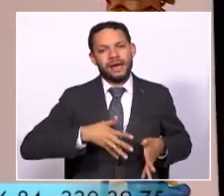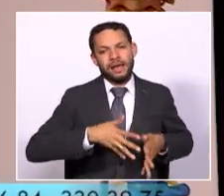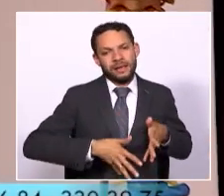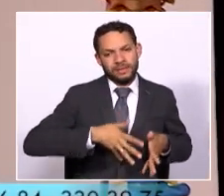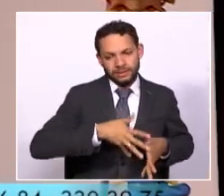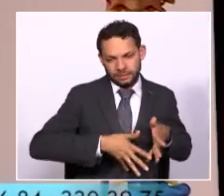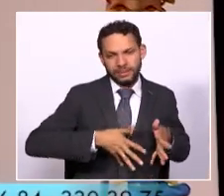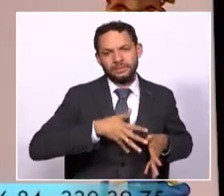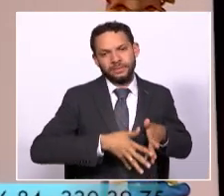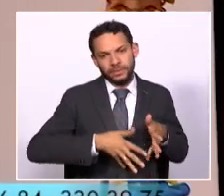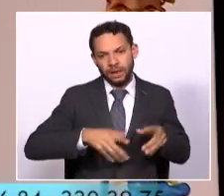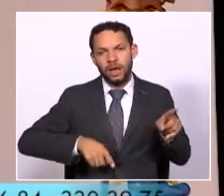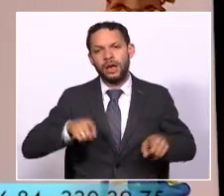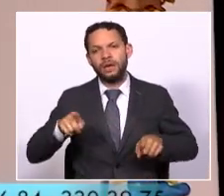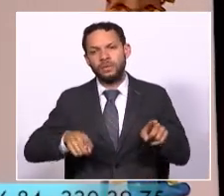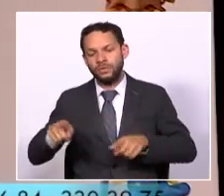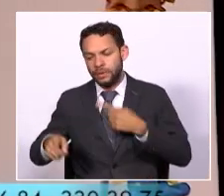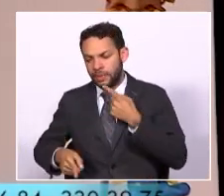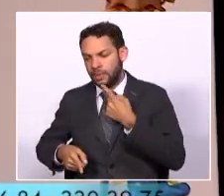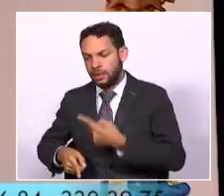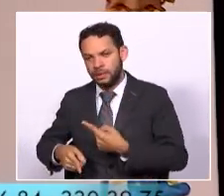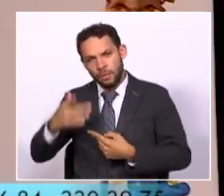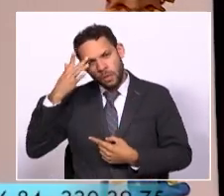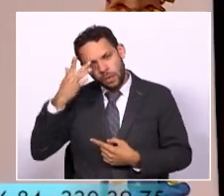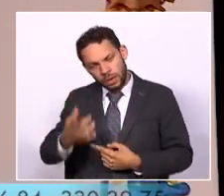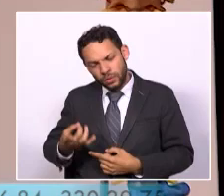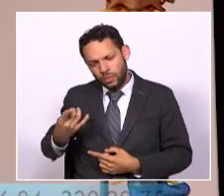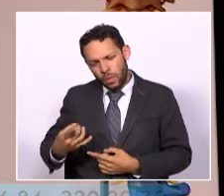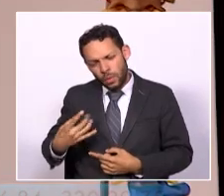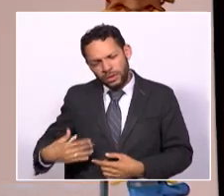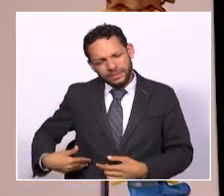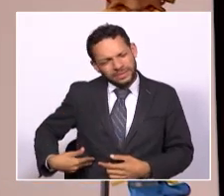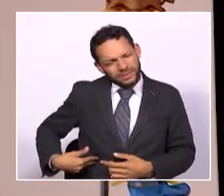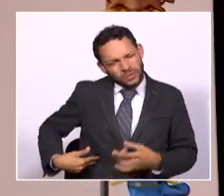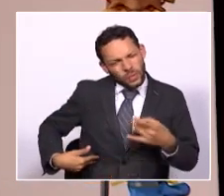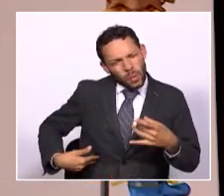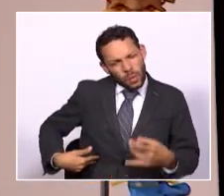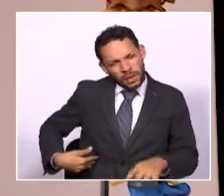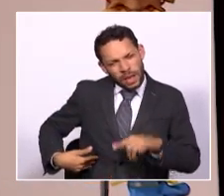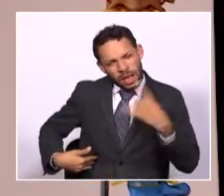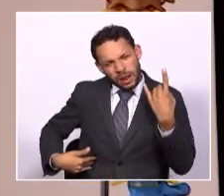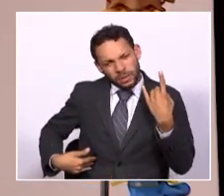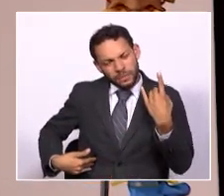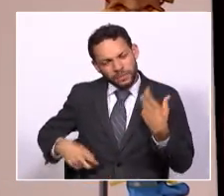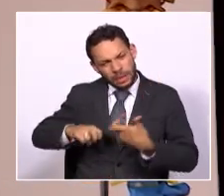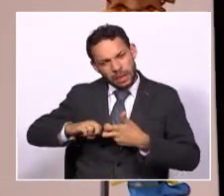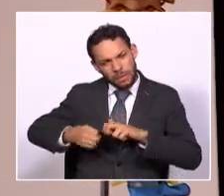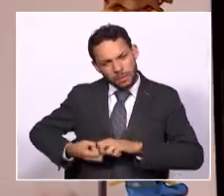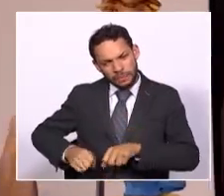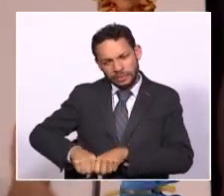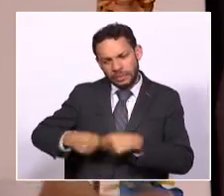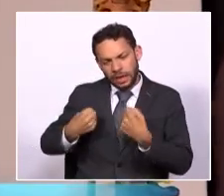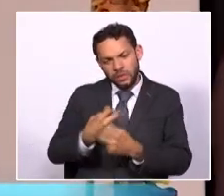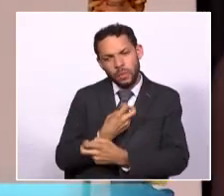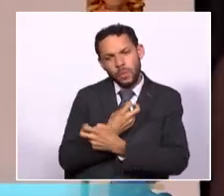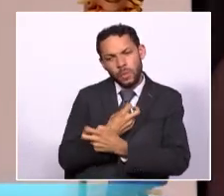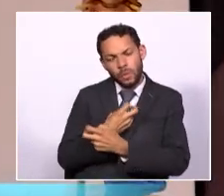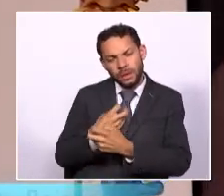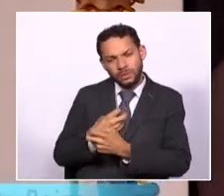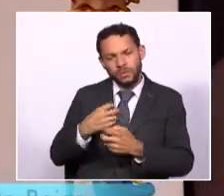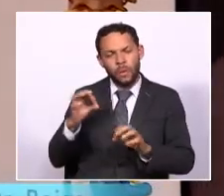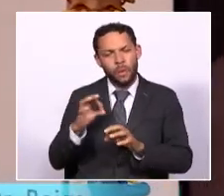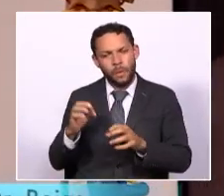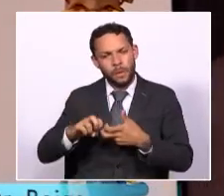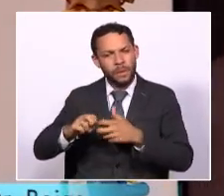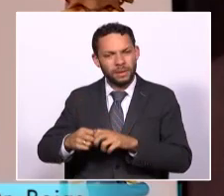muchos pacientes le dicen, no, pues que ese dolor suyo, porque ya me salió en la resonancia que es una deformidad, una desviación, un dolor en la columna y